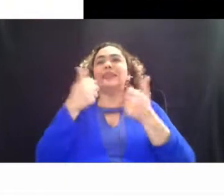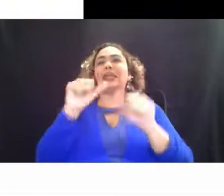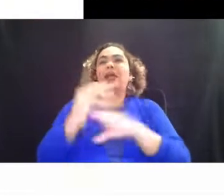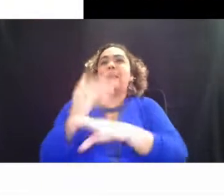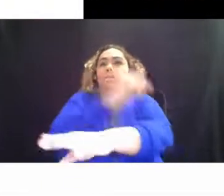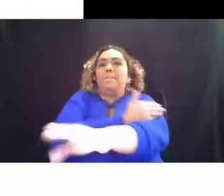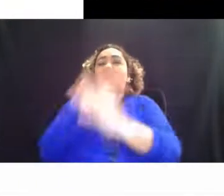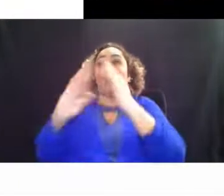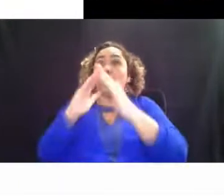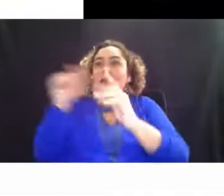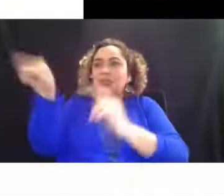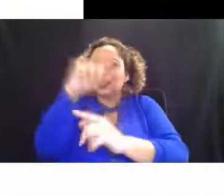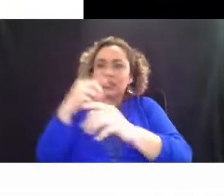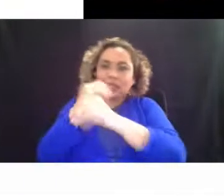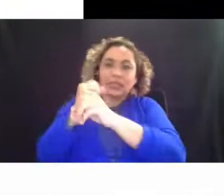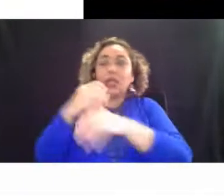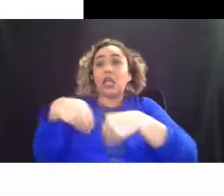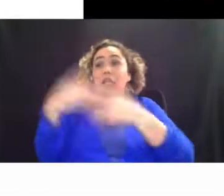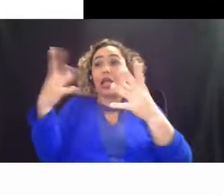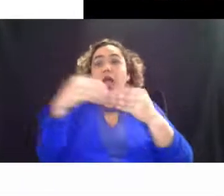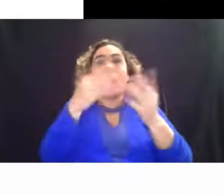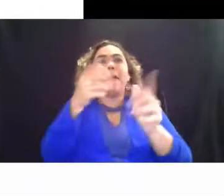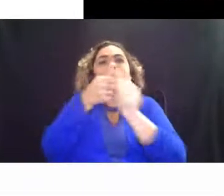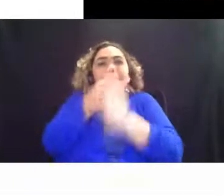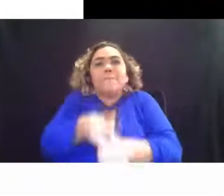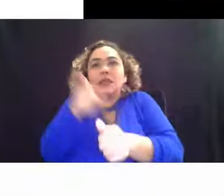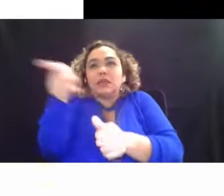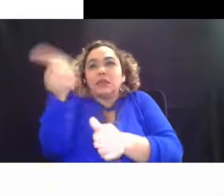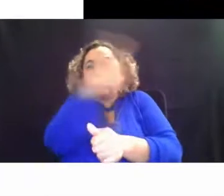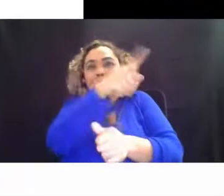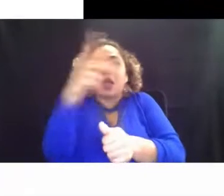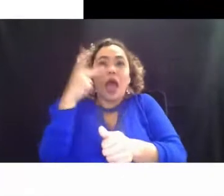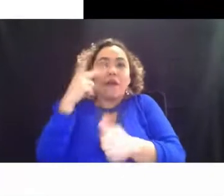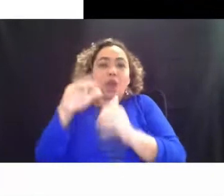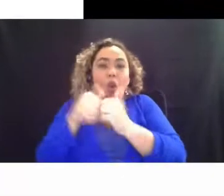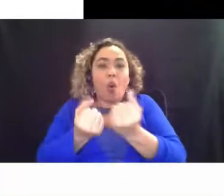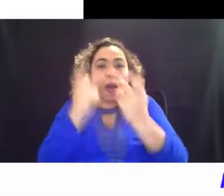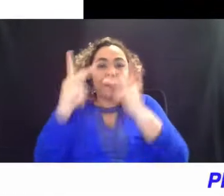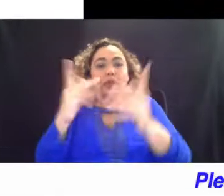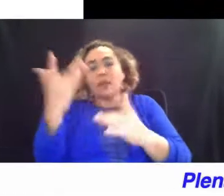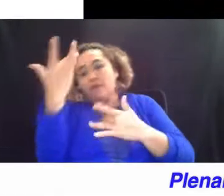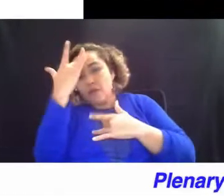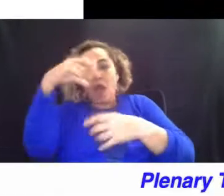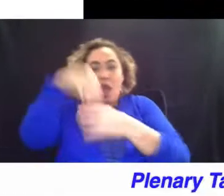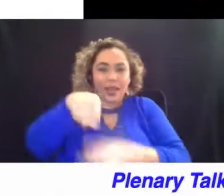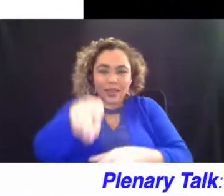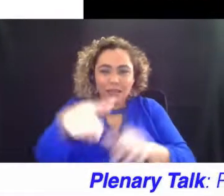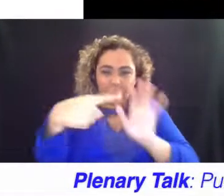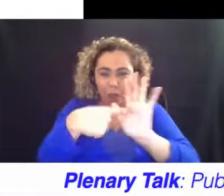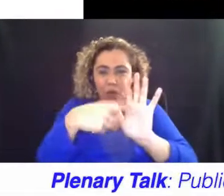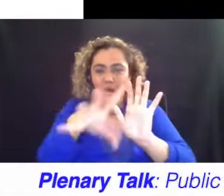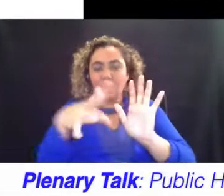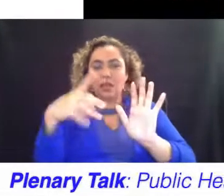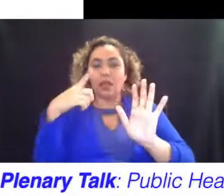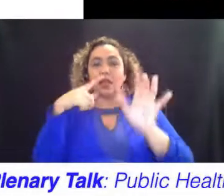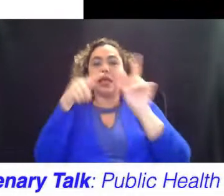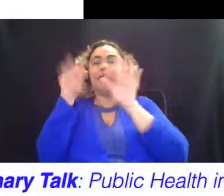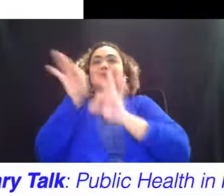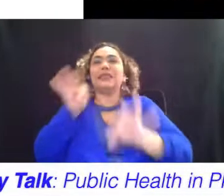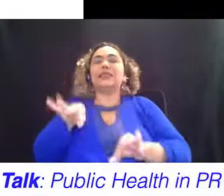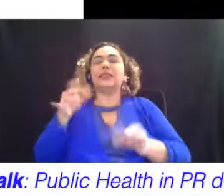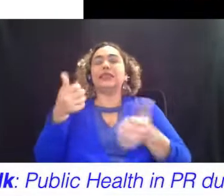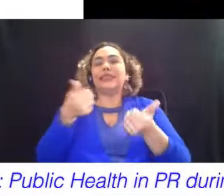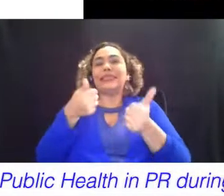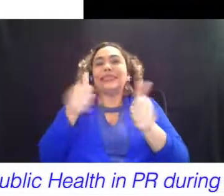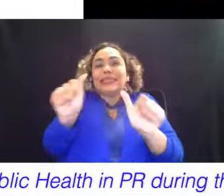municipios. La distribución va a ser en base a la cobertura, que la podemos ver aquí. para poder tratar